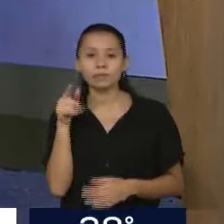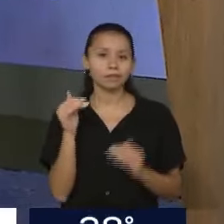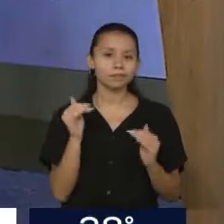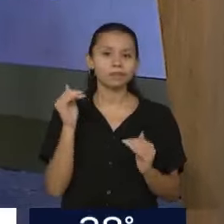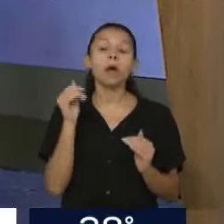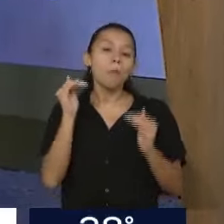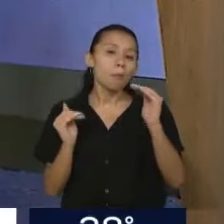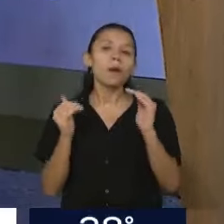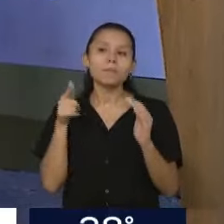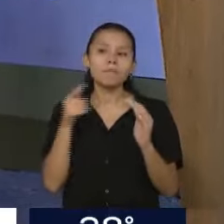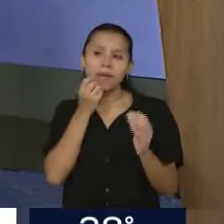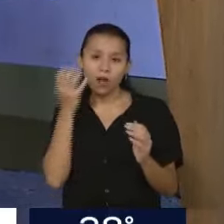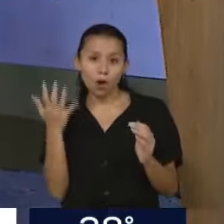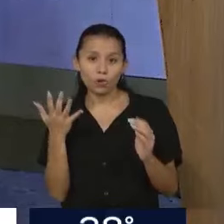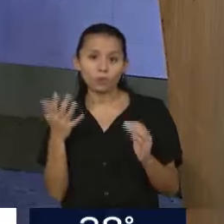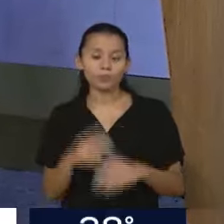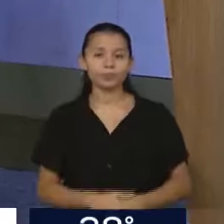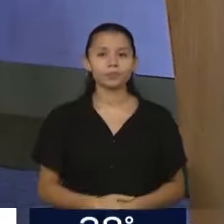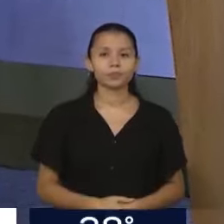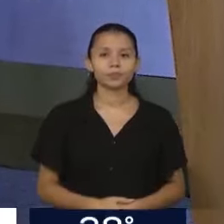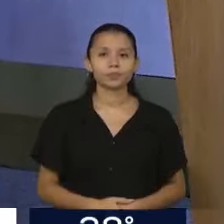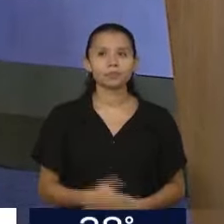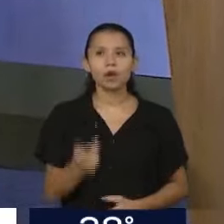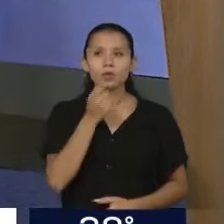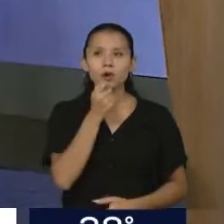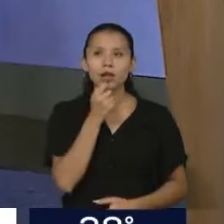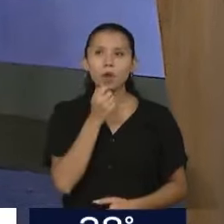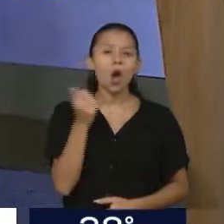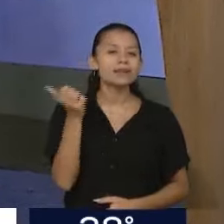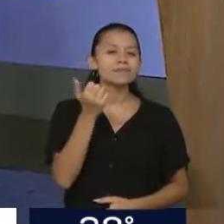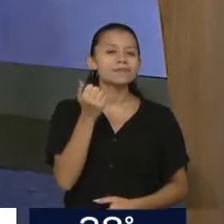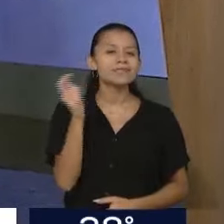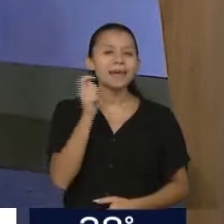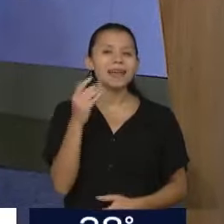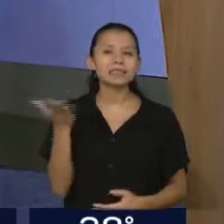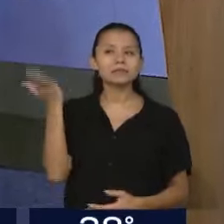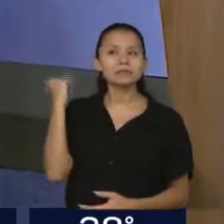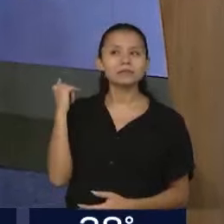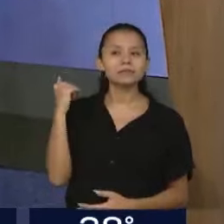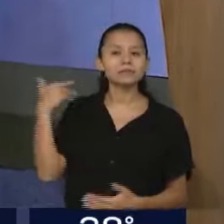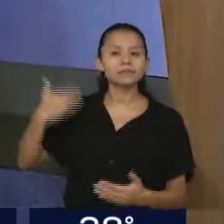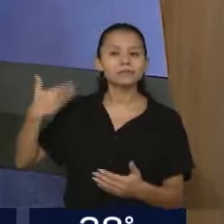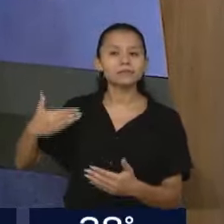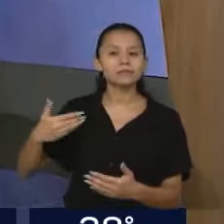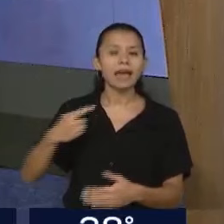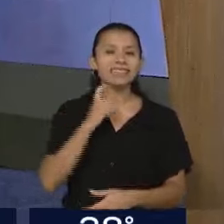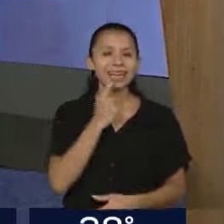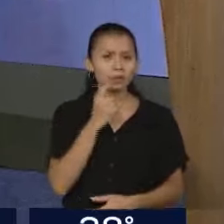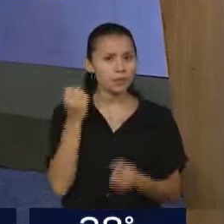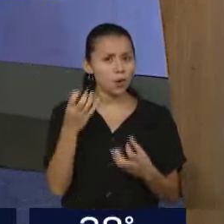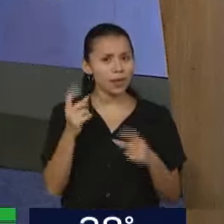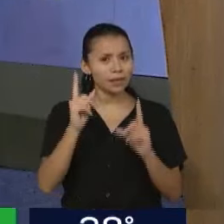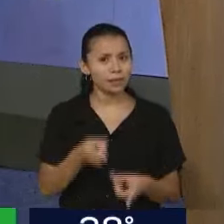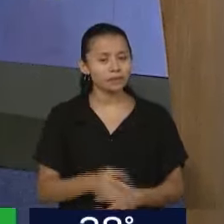la peor posicionada. En el segundo semestre, sí, del año pasado. Porque a San Luis le fue muy bien. Que es cuando la macroeconomía, según las